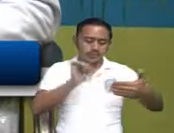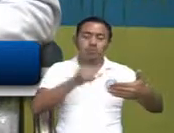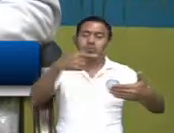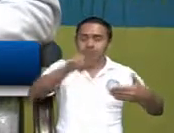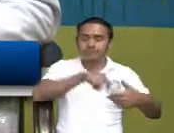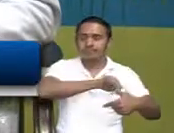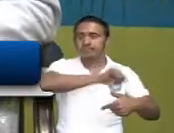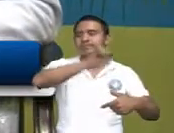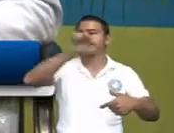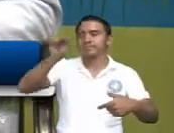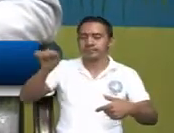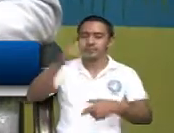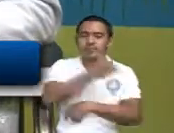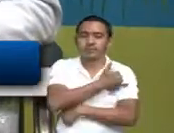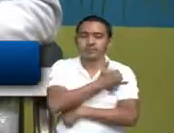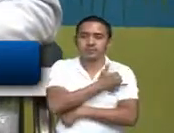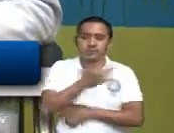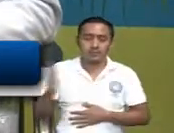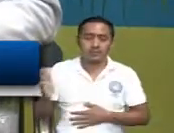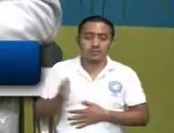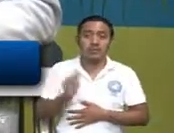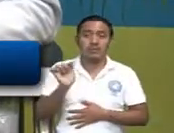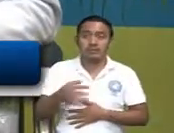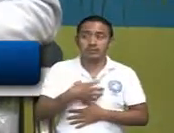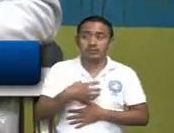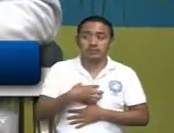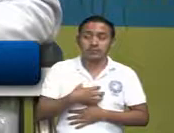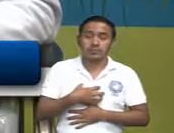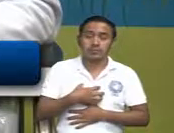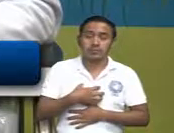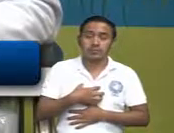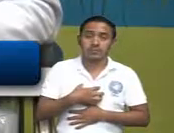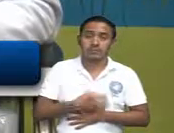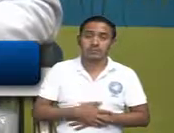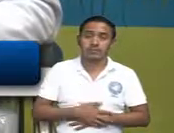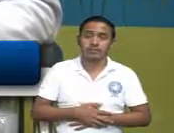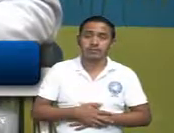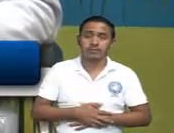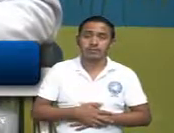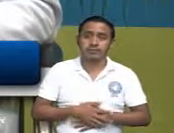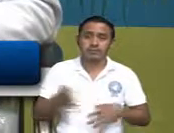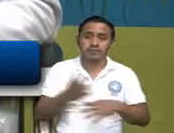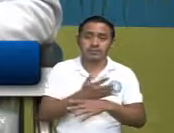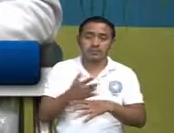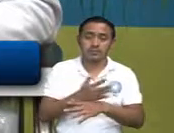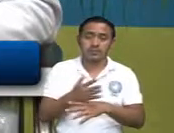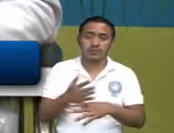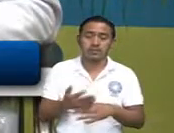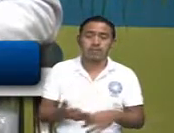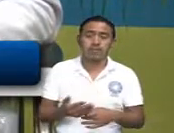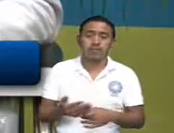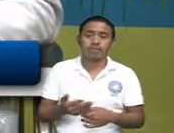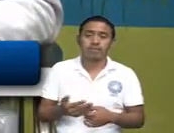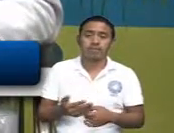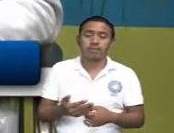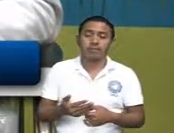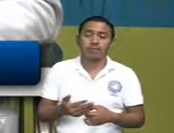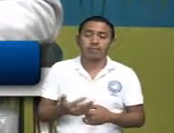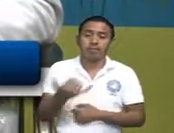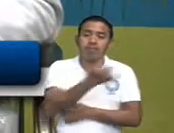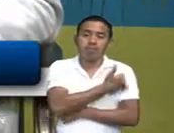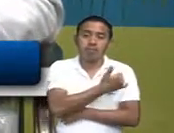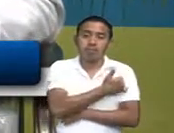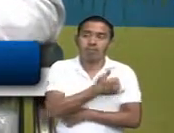prácticamente se encuentra este aparato en los centros de donde se da por ejemplo